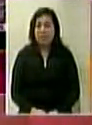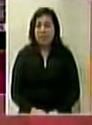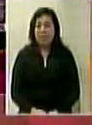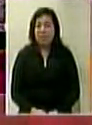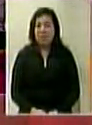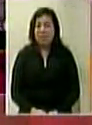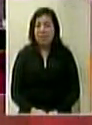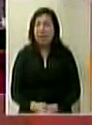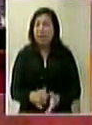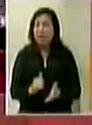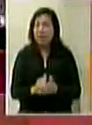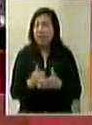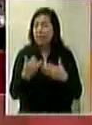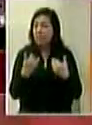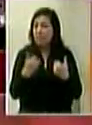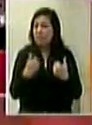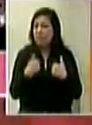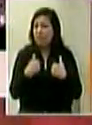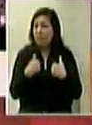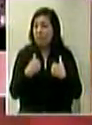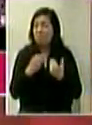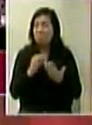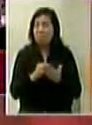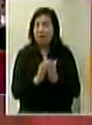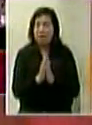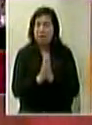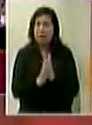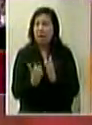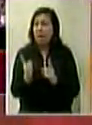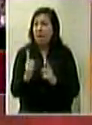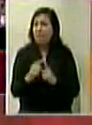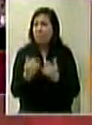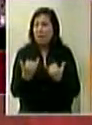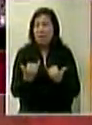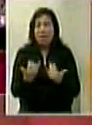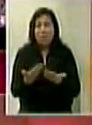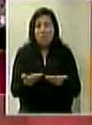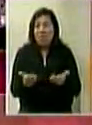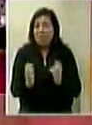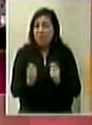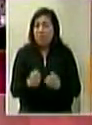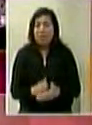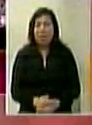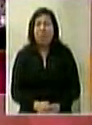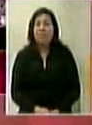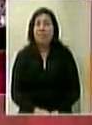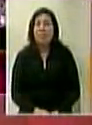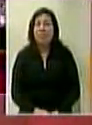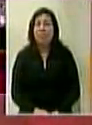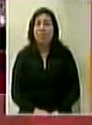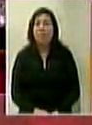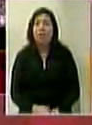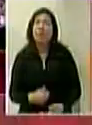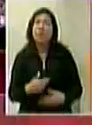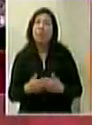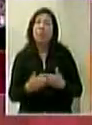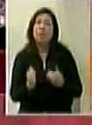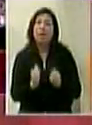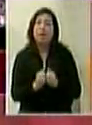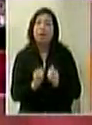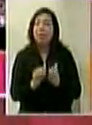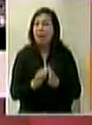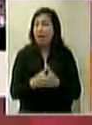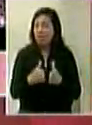control, que evitemos privilegios que hasta la fecha no se han dado y que definitivamente continuemos con la